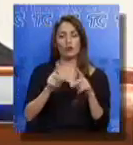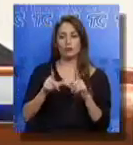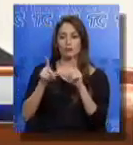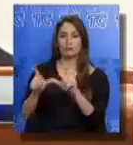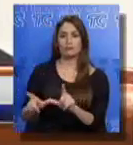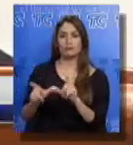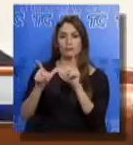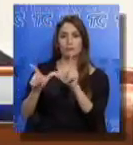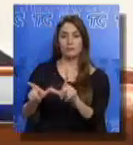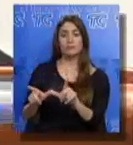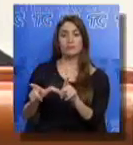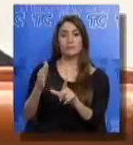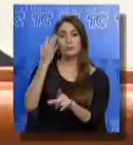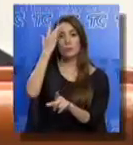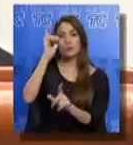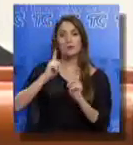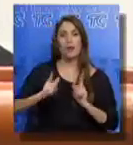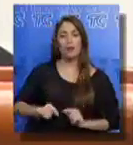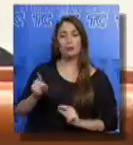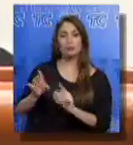temas específicos de salud.